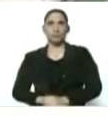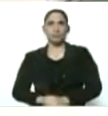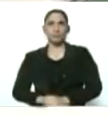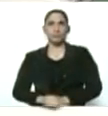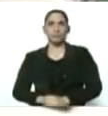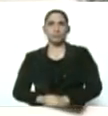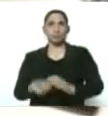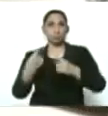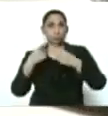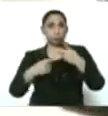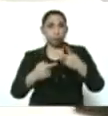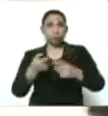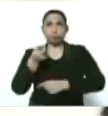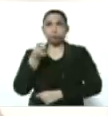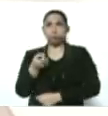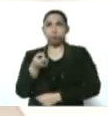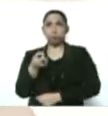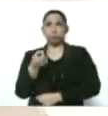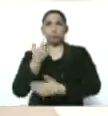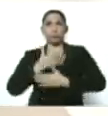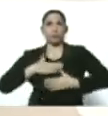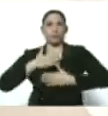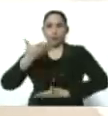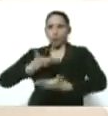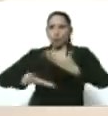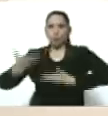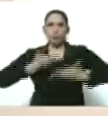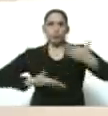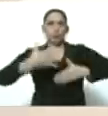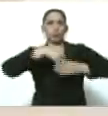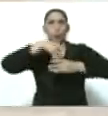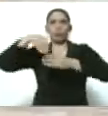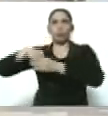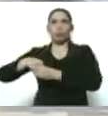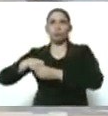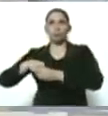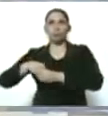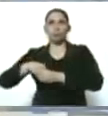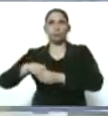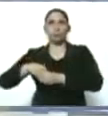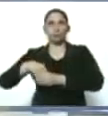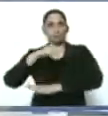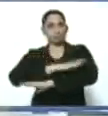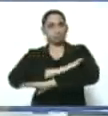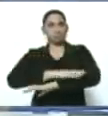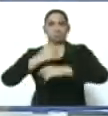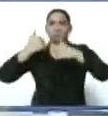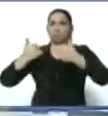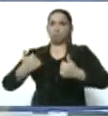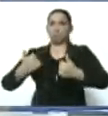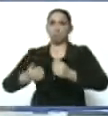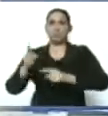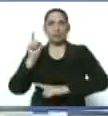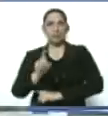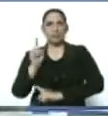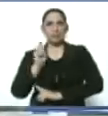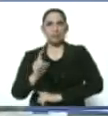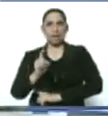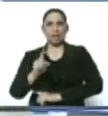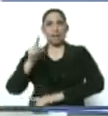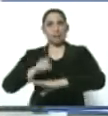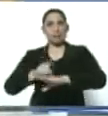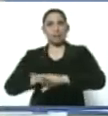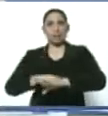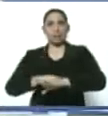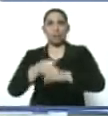datos, beneficios colaterales de una cuarentena disciplinada, necesaria, a tiempo.